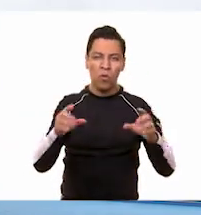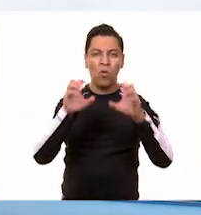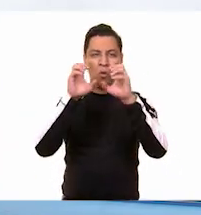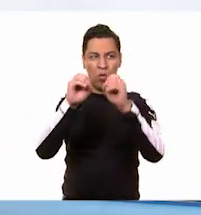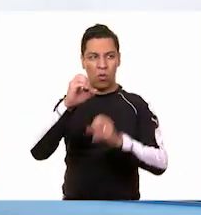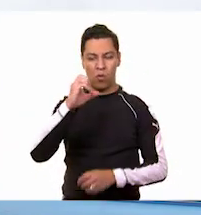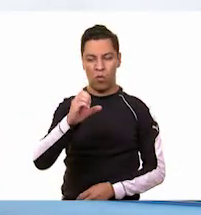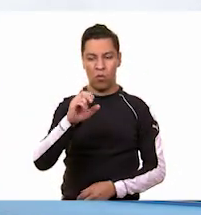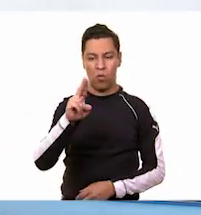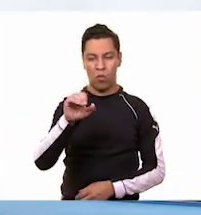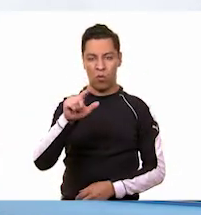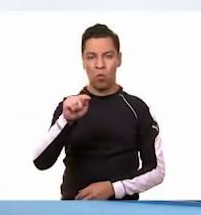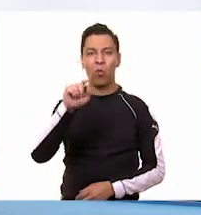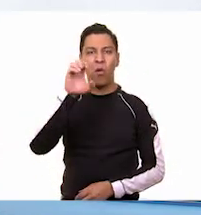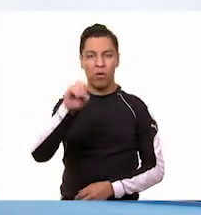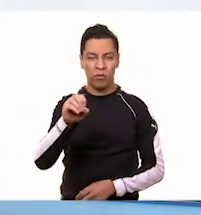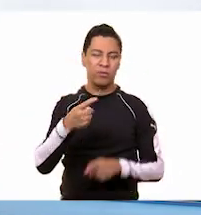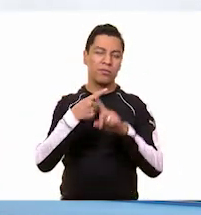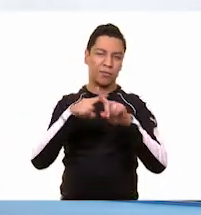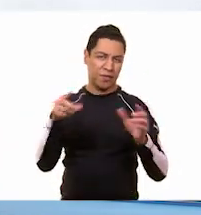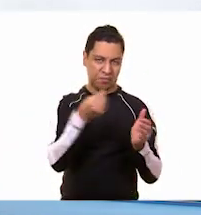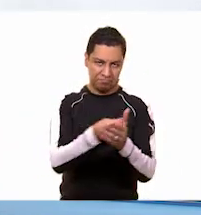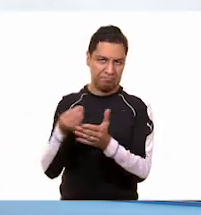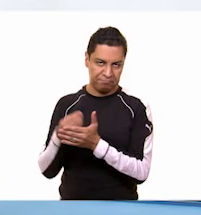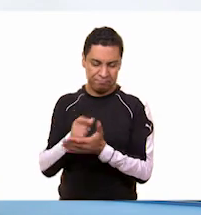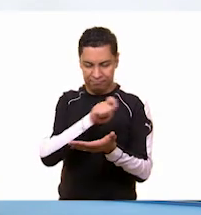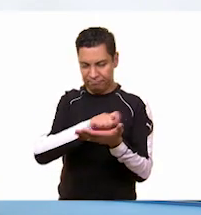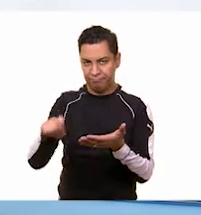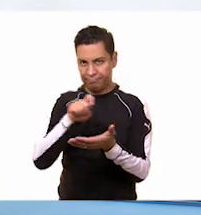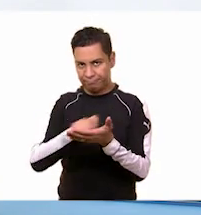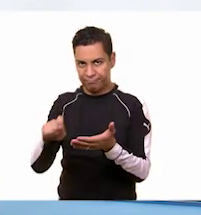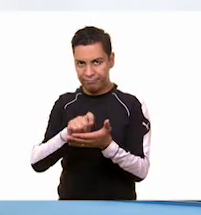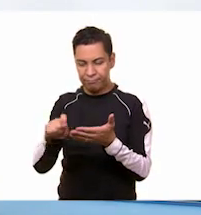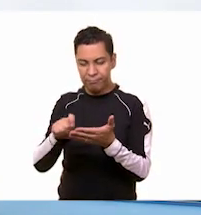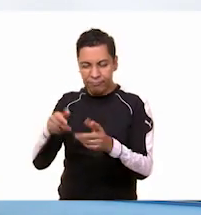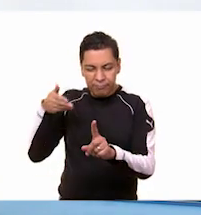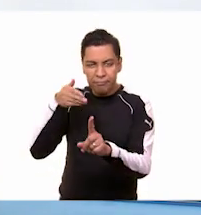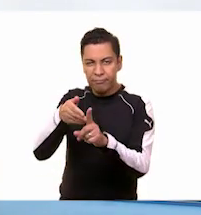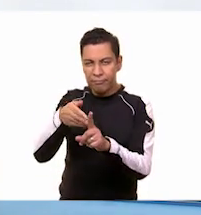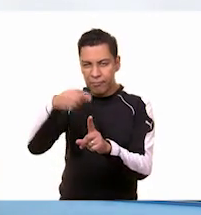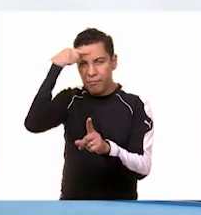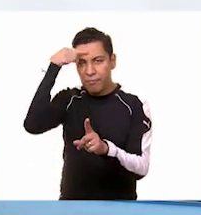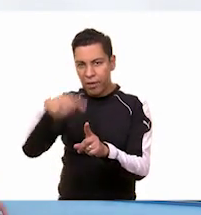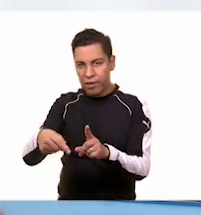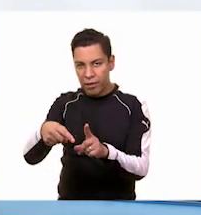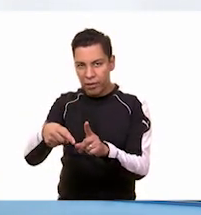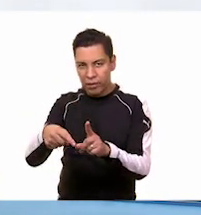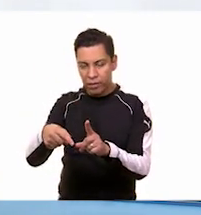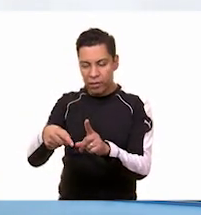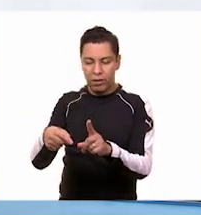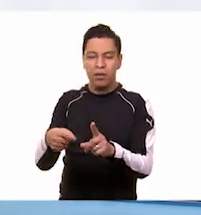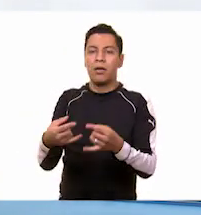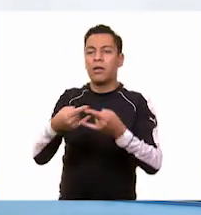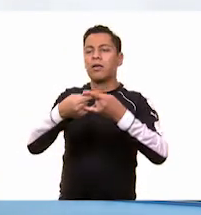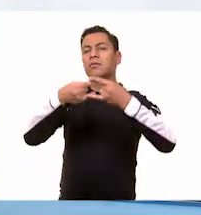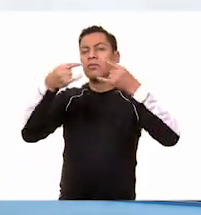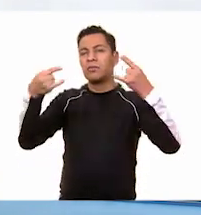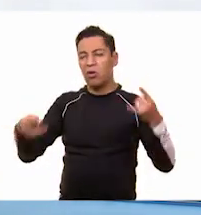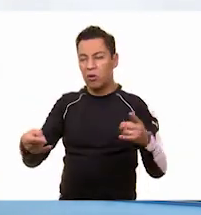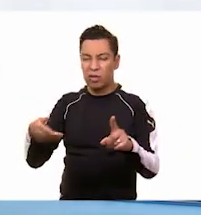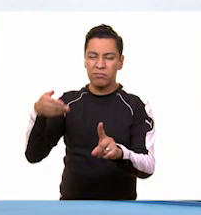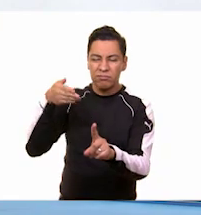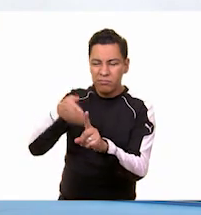texto literario. Además, su propósito también es diferente. La nota periodística tiene el propósito de